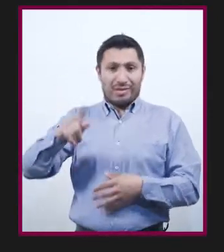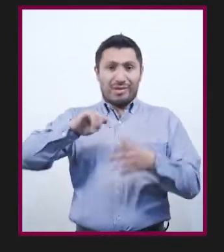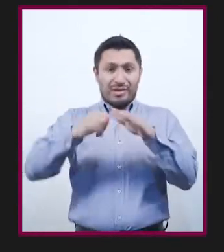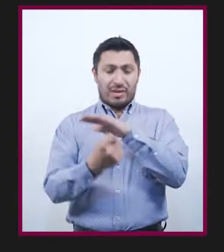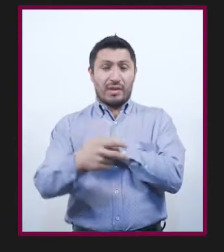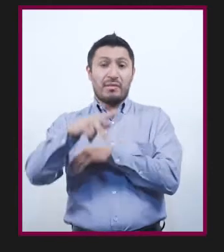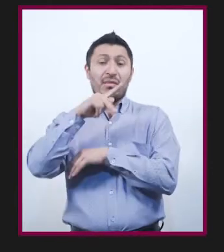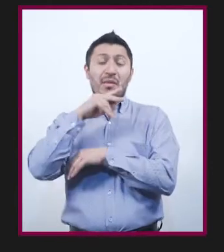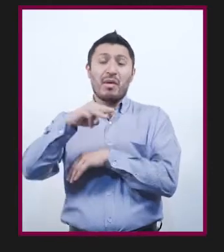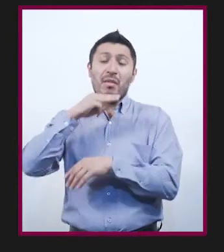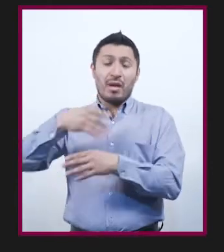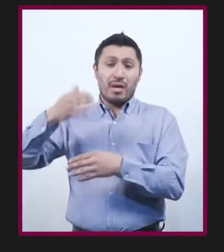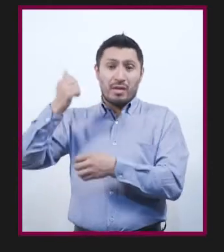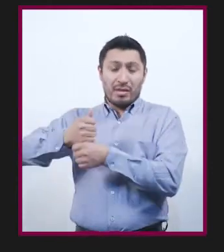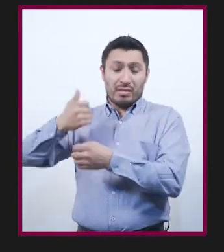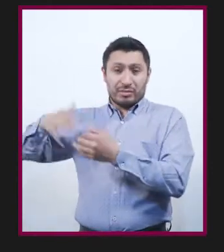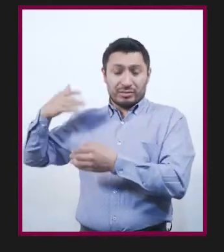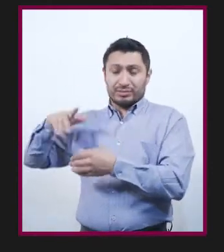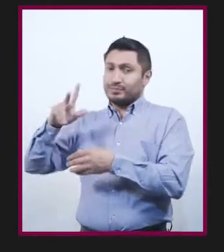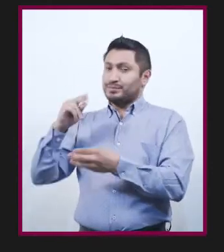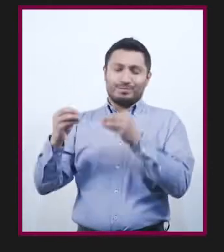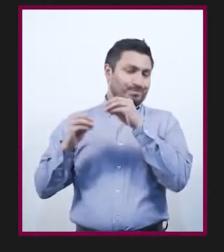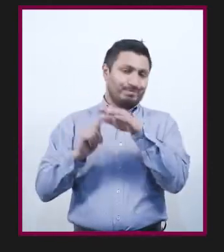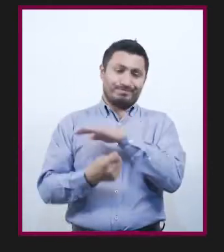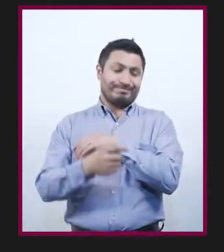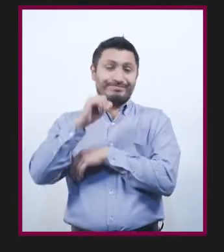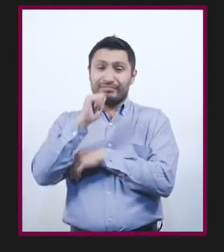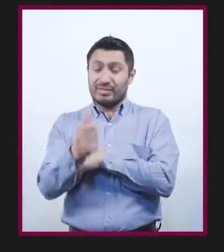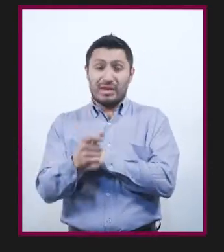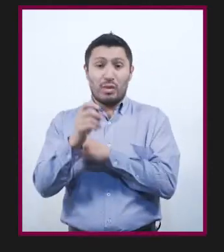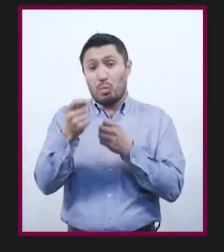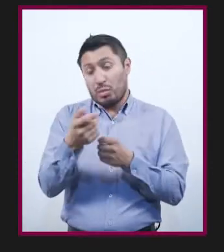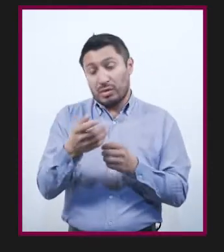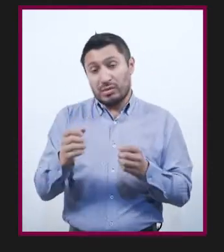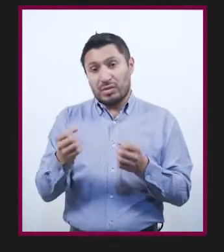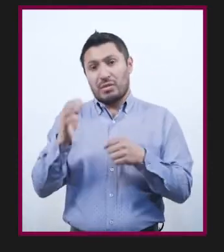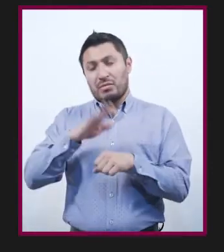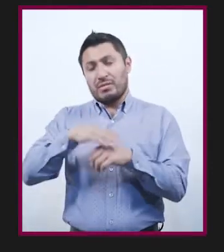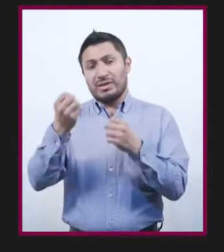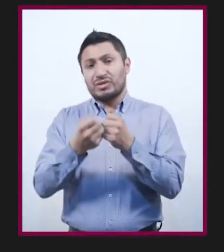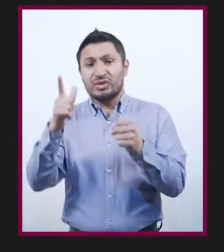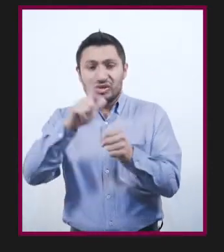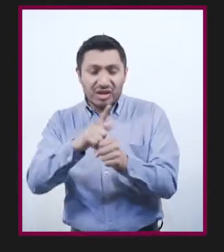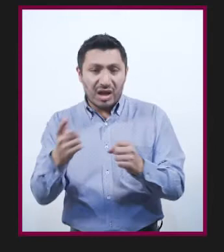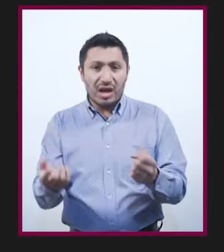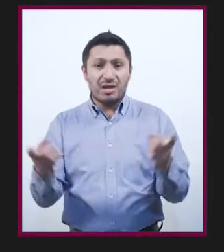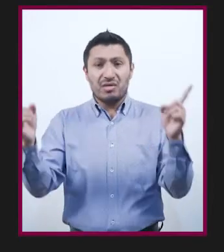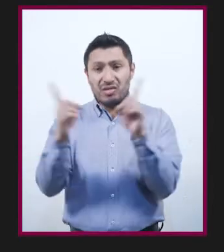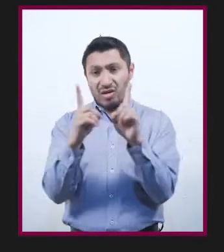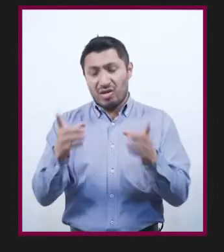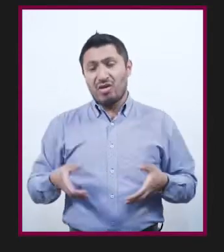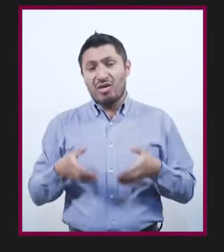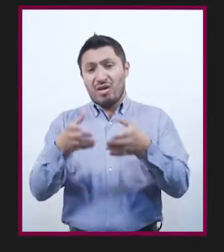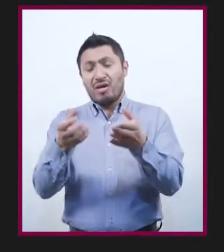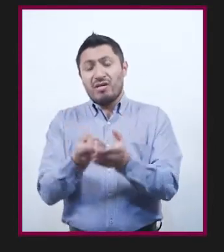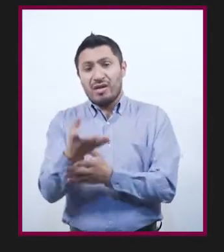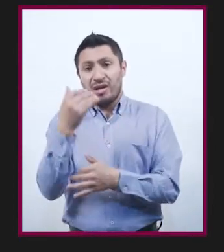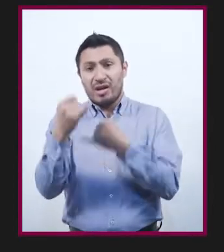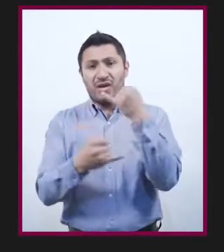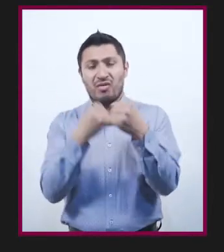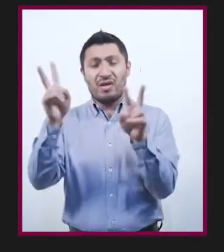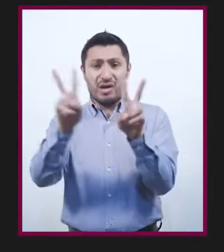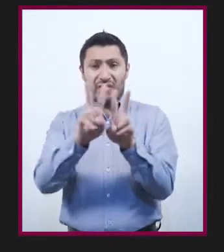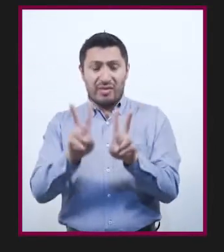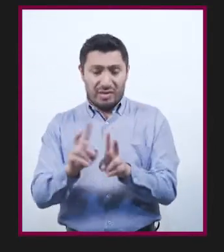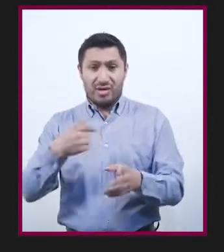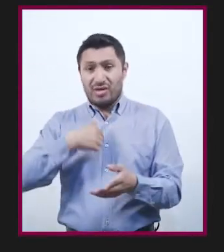tutores no fue tanta tecnología, fue como más social, más salir a la calle, más a jugar con vecinos. Y